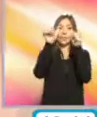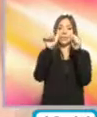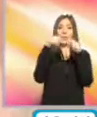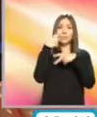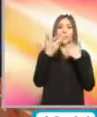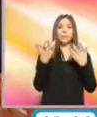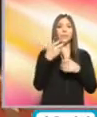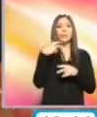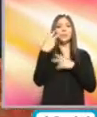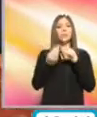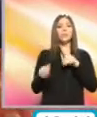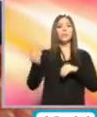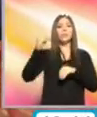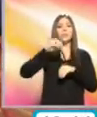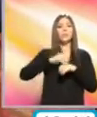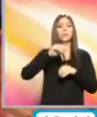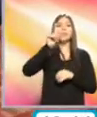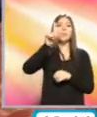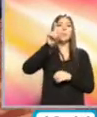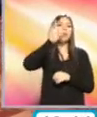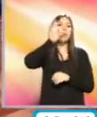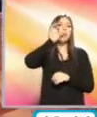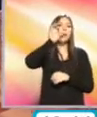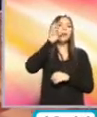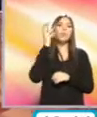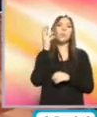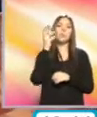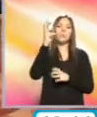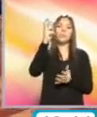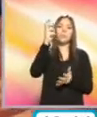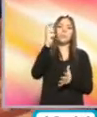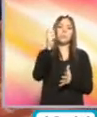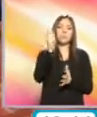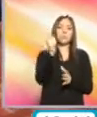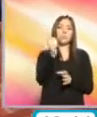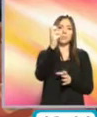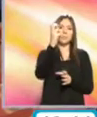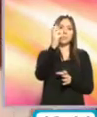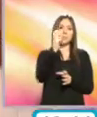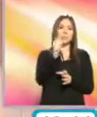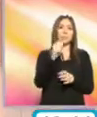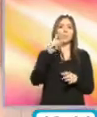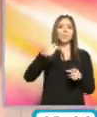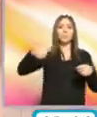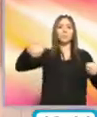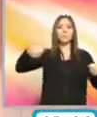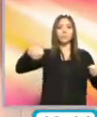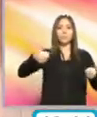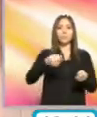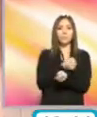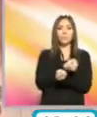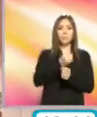señora, le vamos a agregar el jugo de una naranja. Lo vamos a poner, sí, lo vamos a poner en la olla express